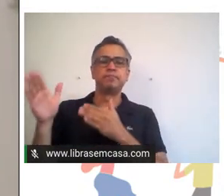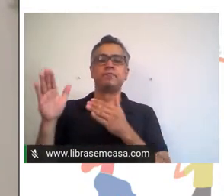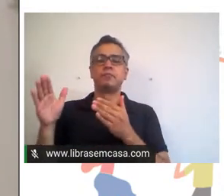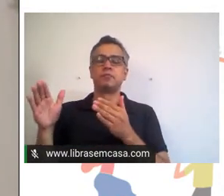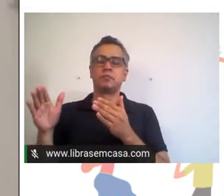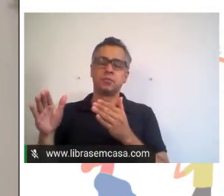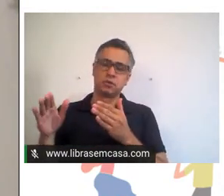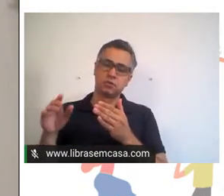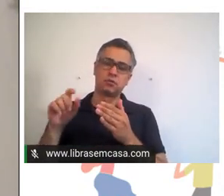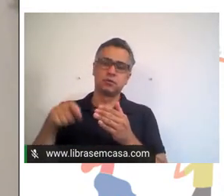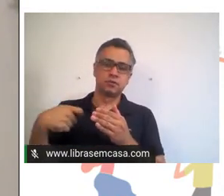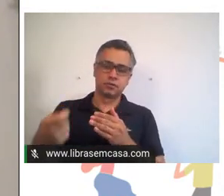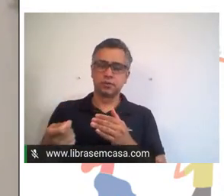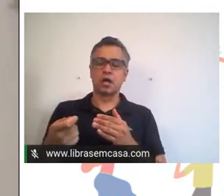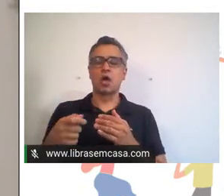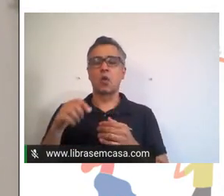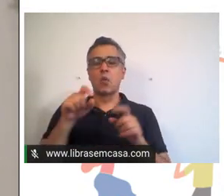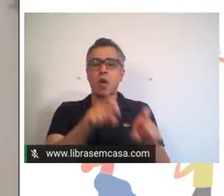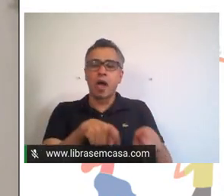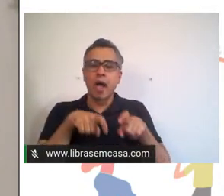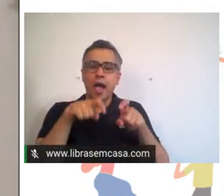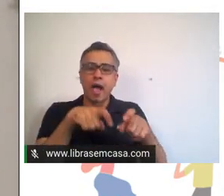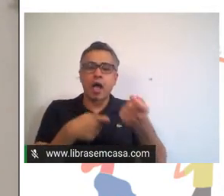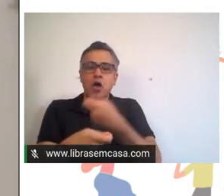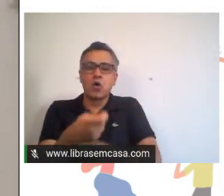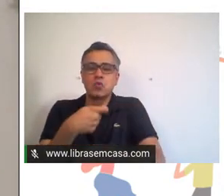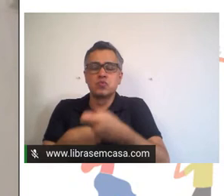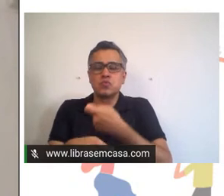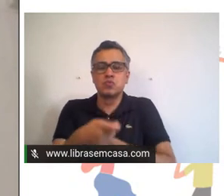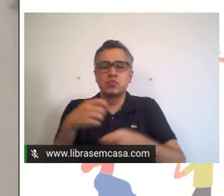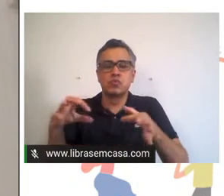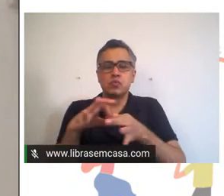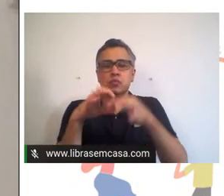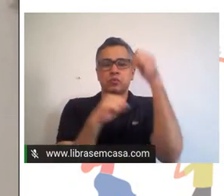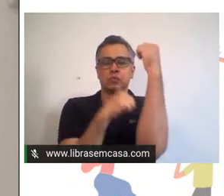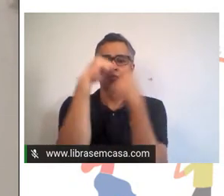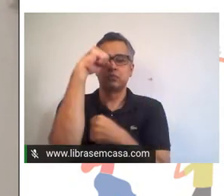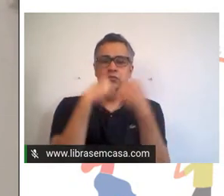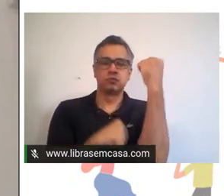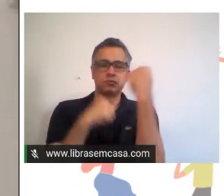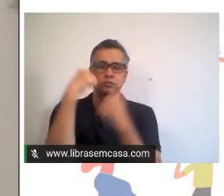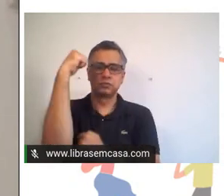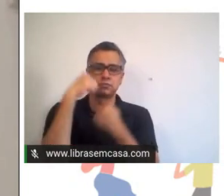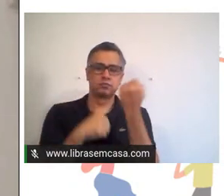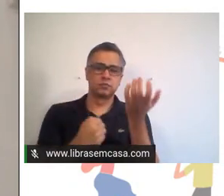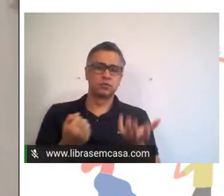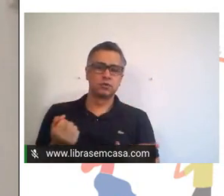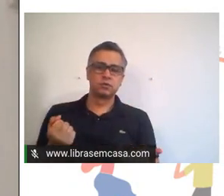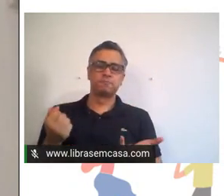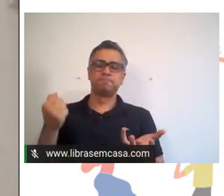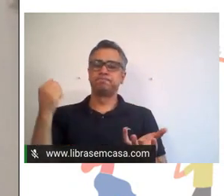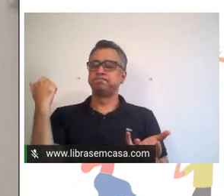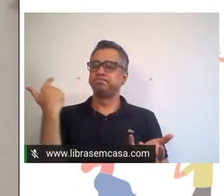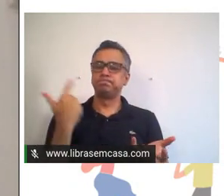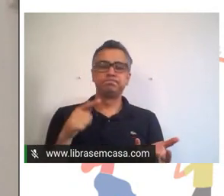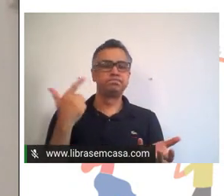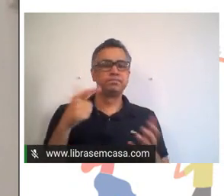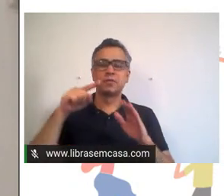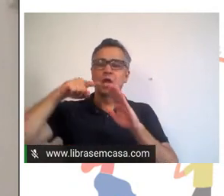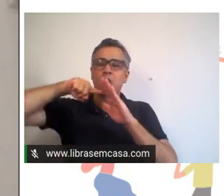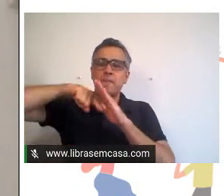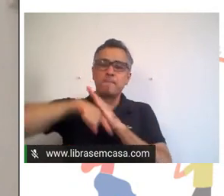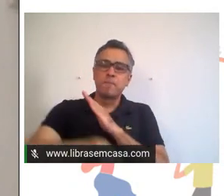podemos nuclear bajo el término agronegocios y que no ha hecho más que profundizar en